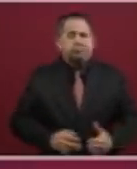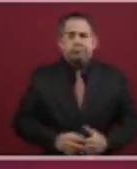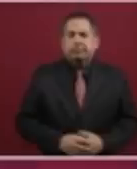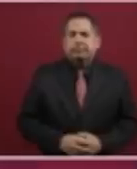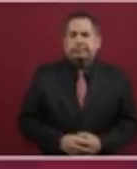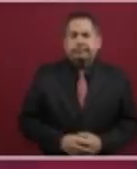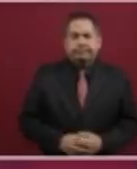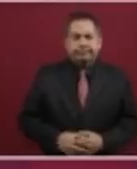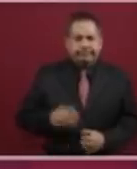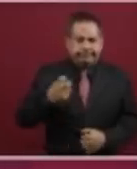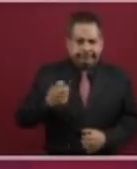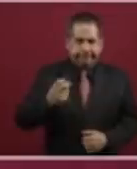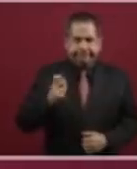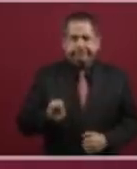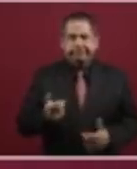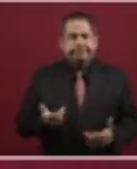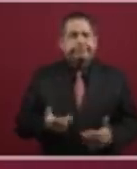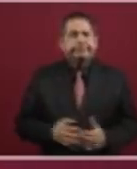Entonces,